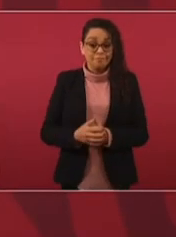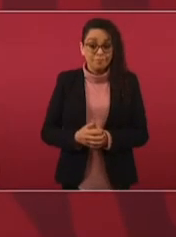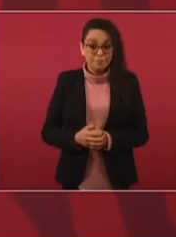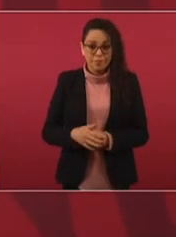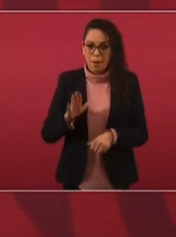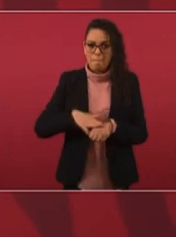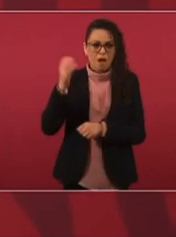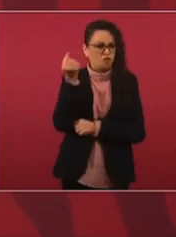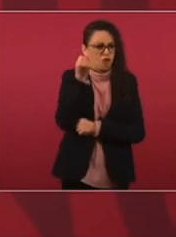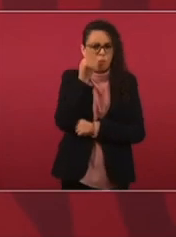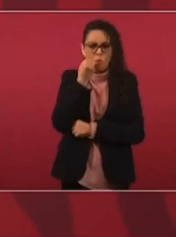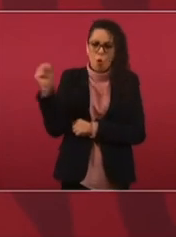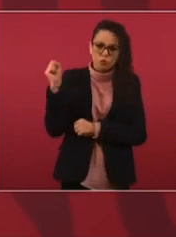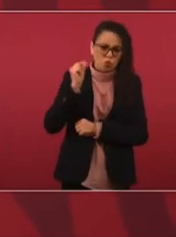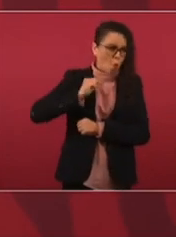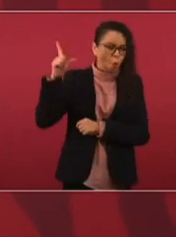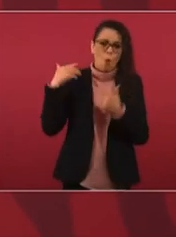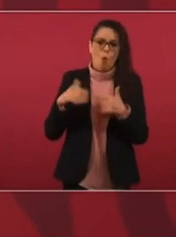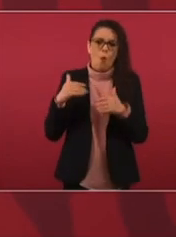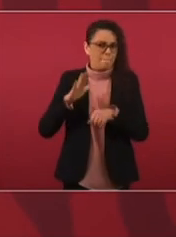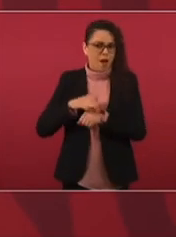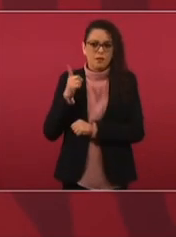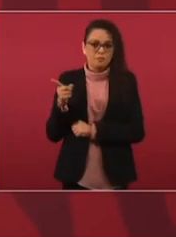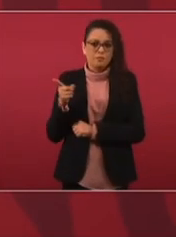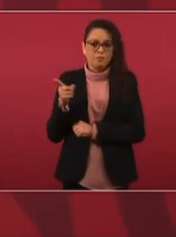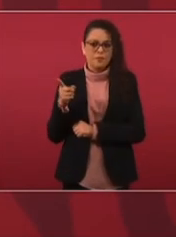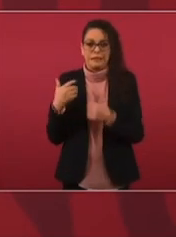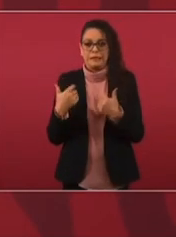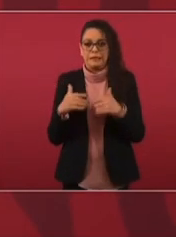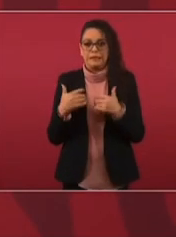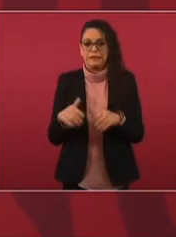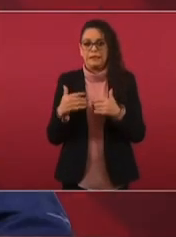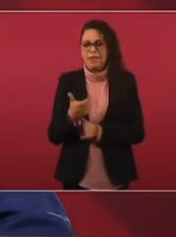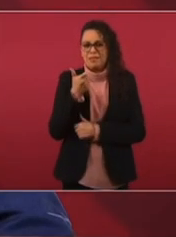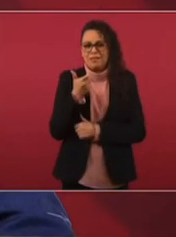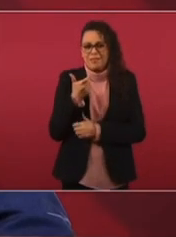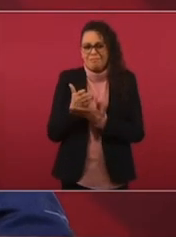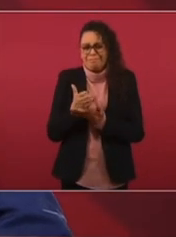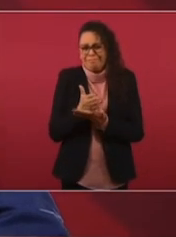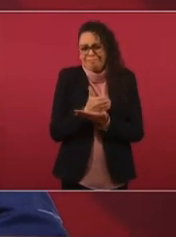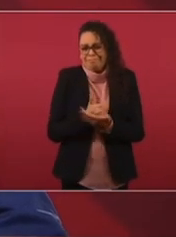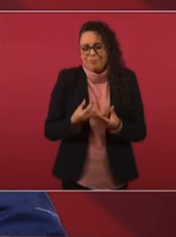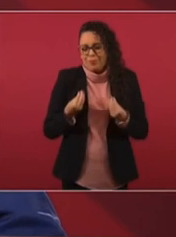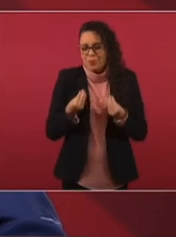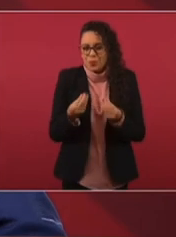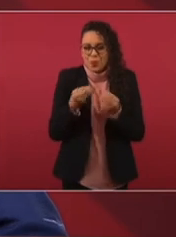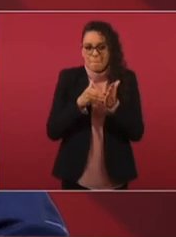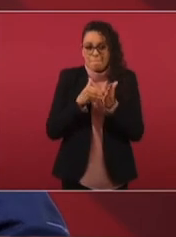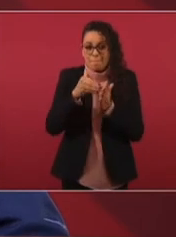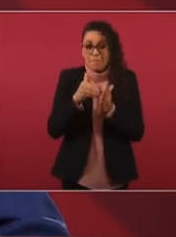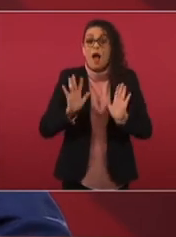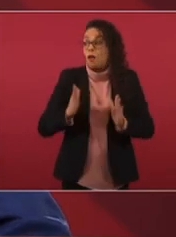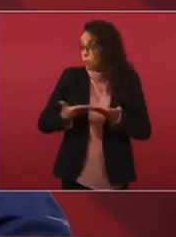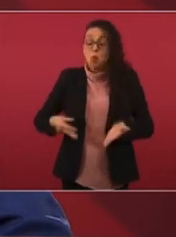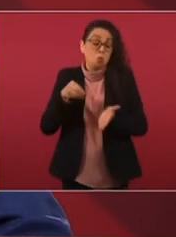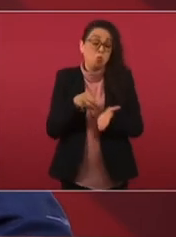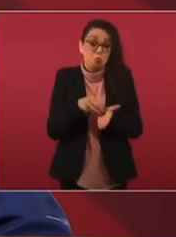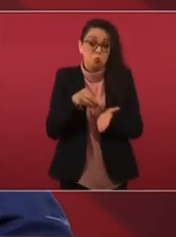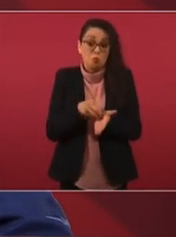periodismo lo más famoso ganaban pero una millonada bueno gana